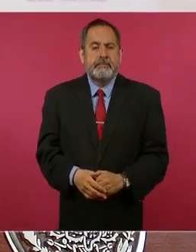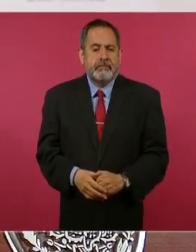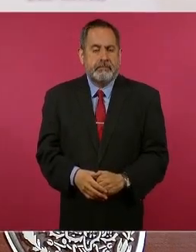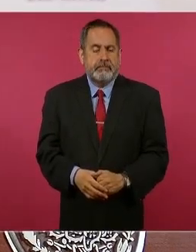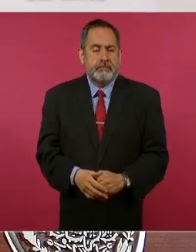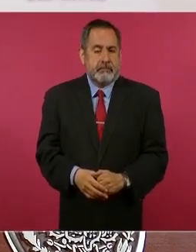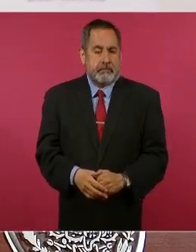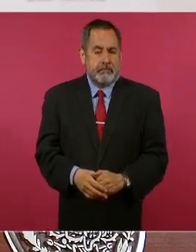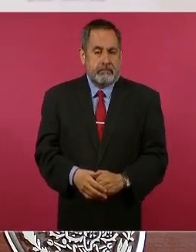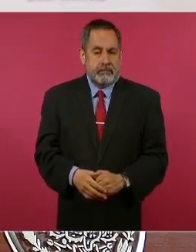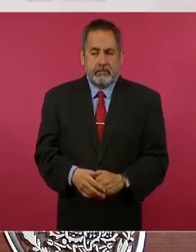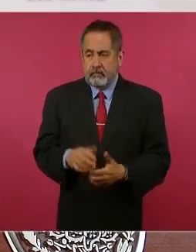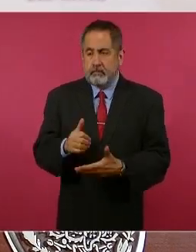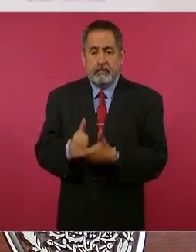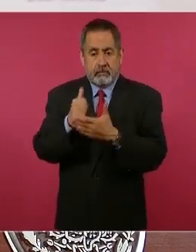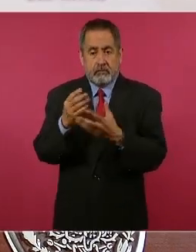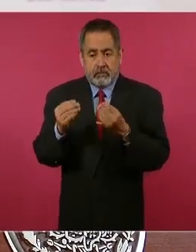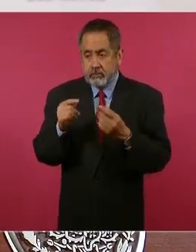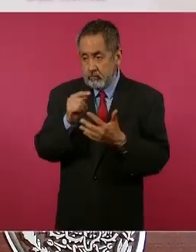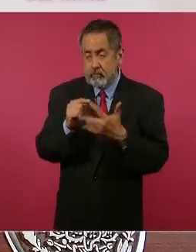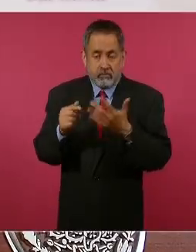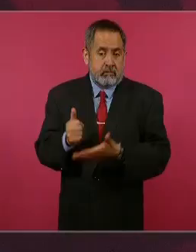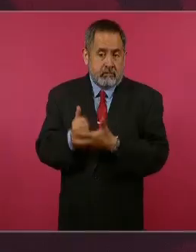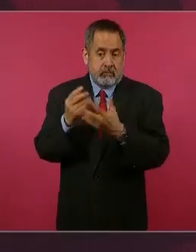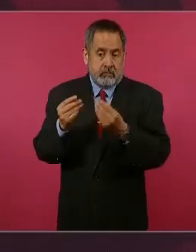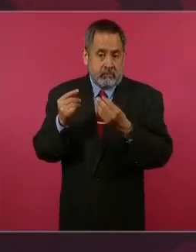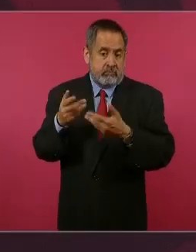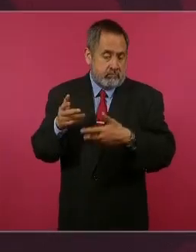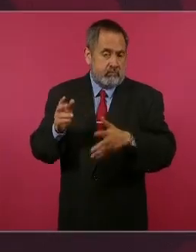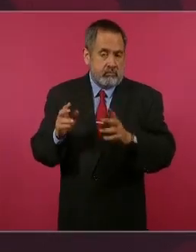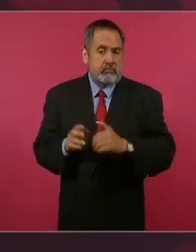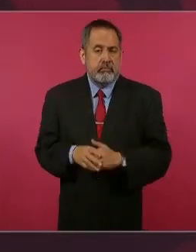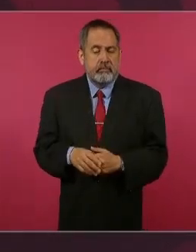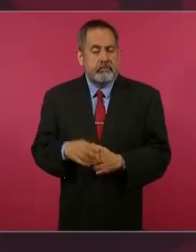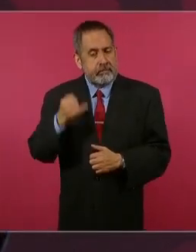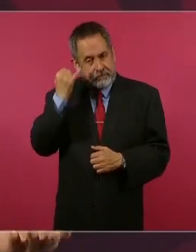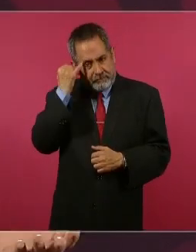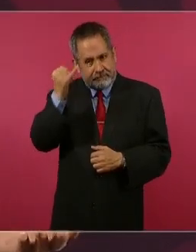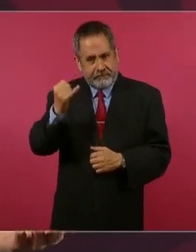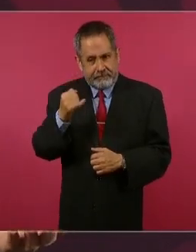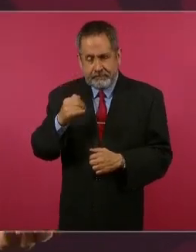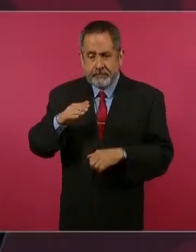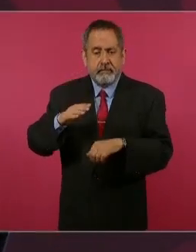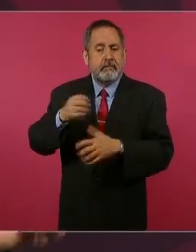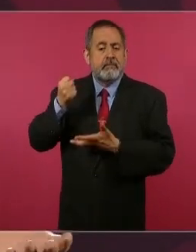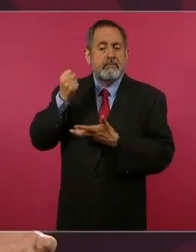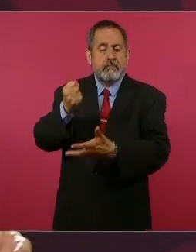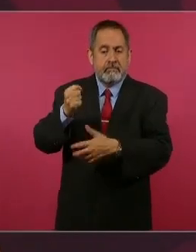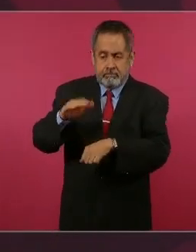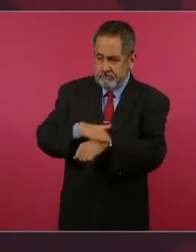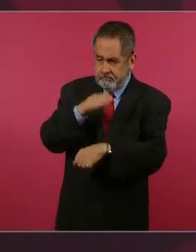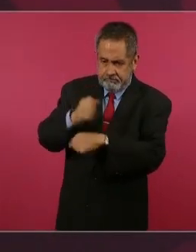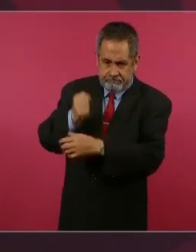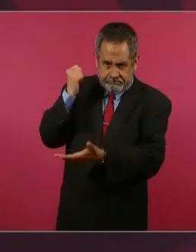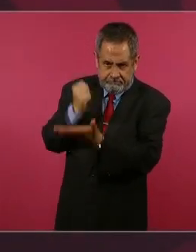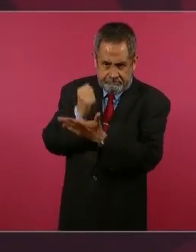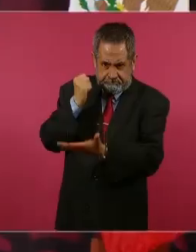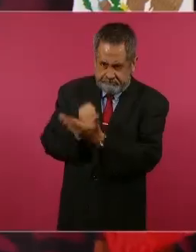y ayudaron muchísimo. Imagínense aprobar los presupuestos cada año